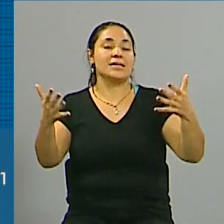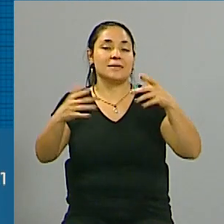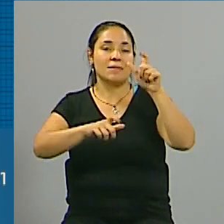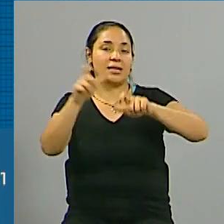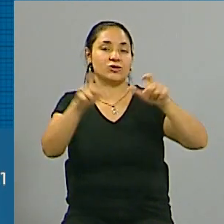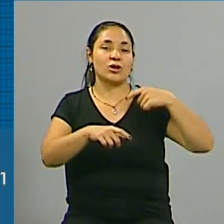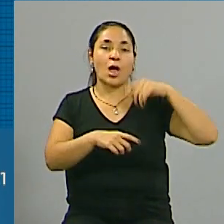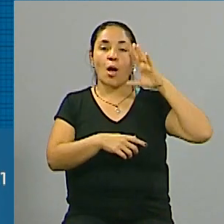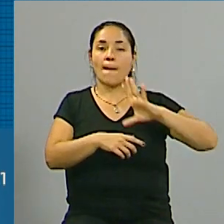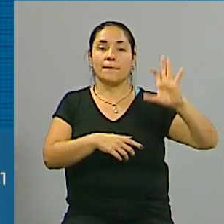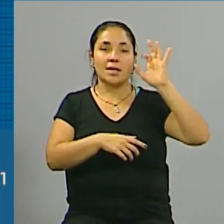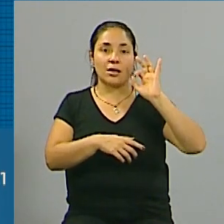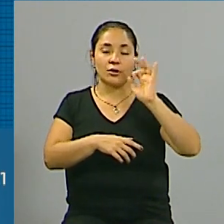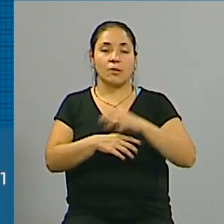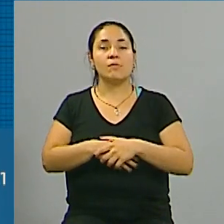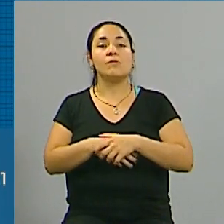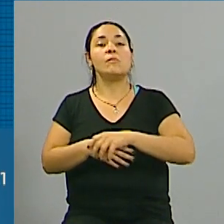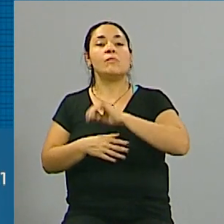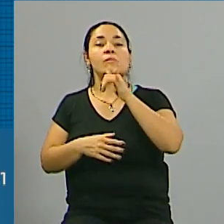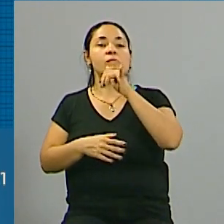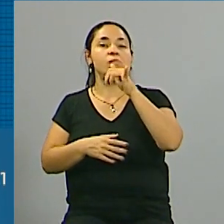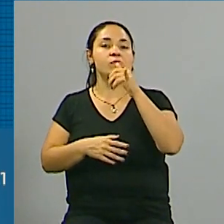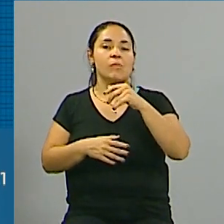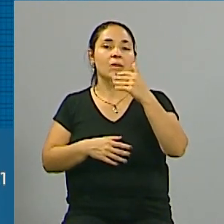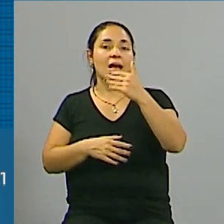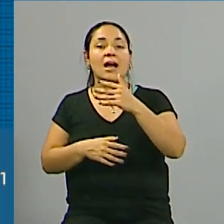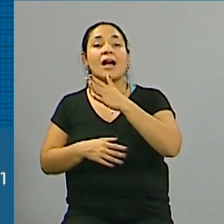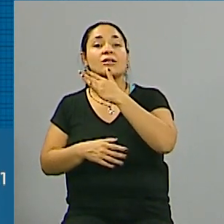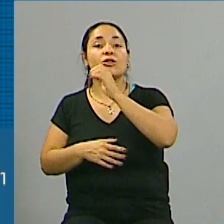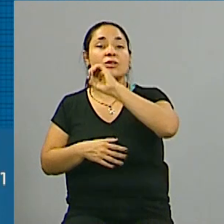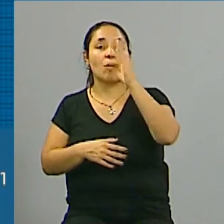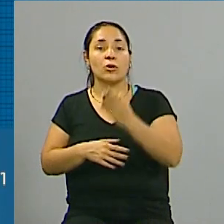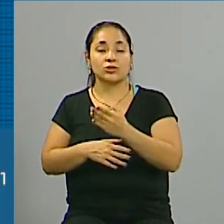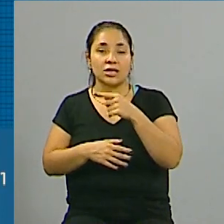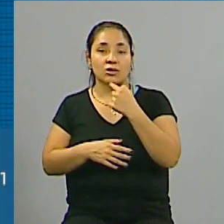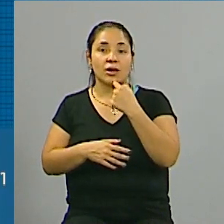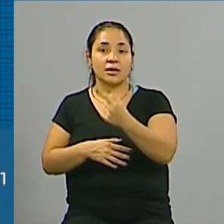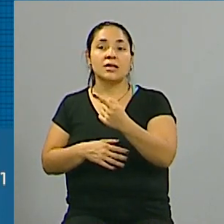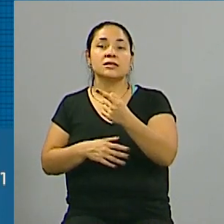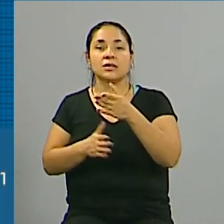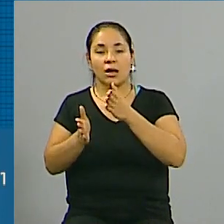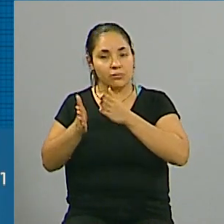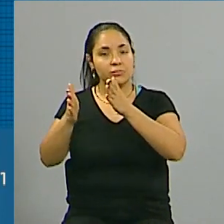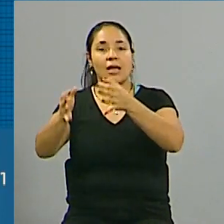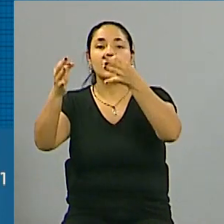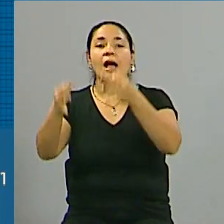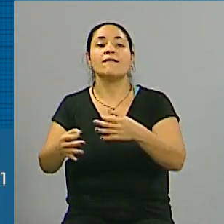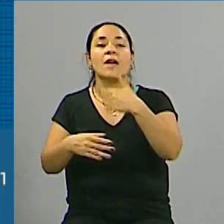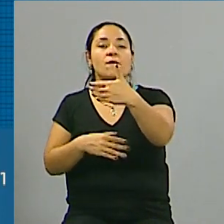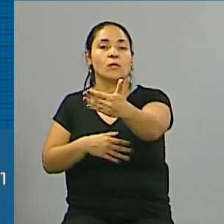negativa. Exactamente, solamente el 14% consideró que va el país por una dirección correcta,